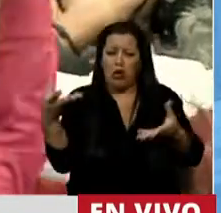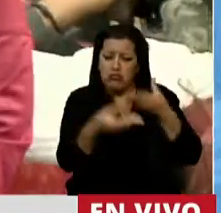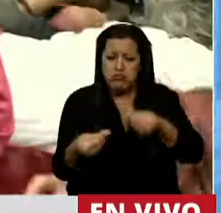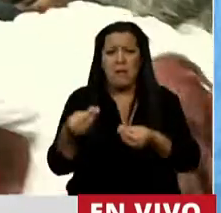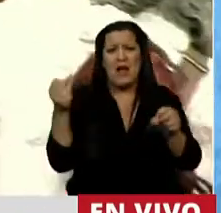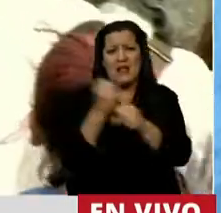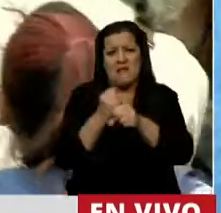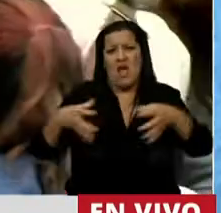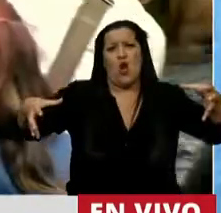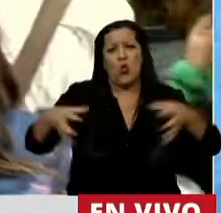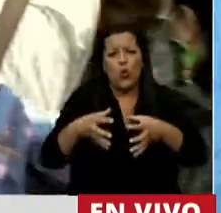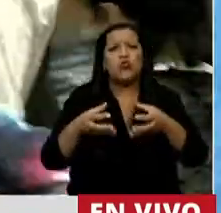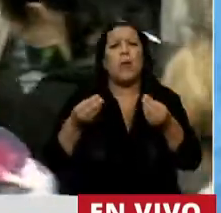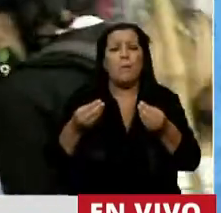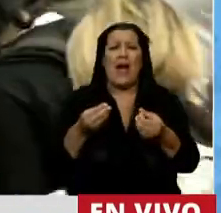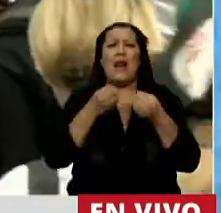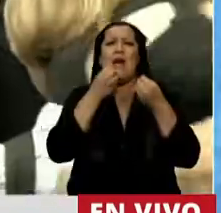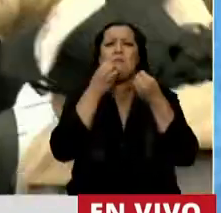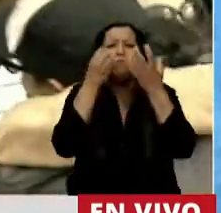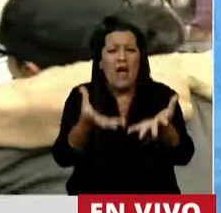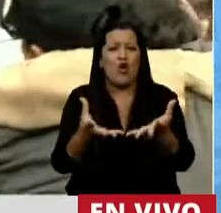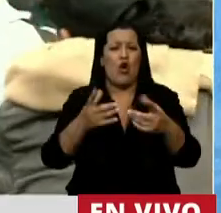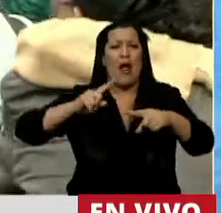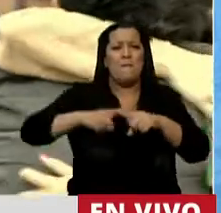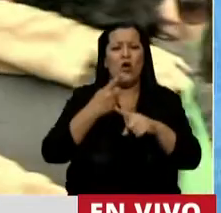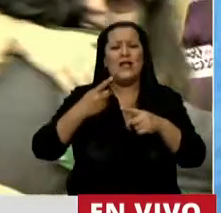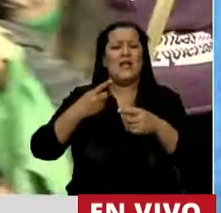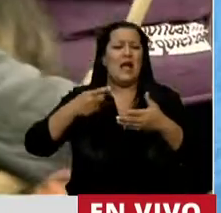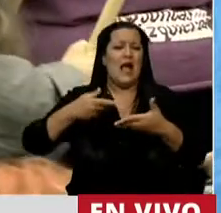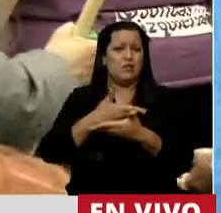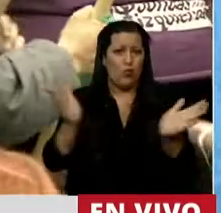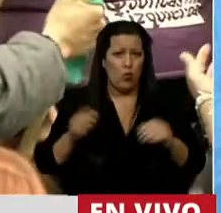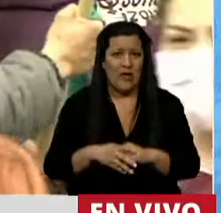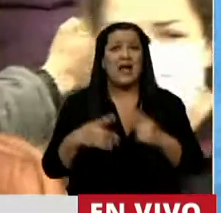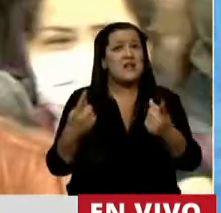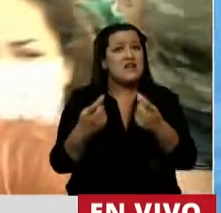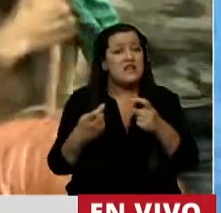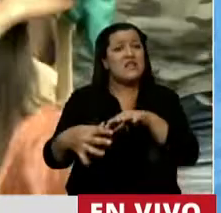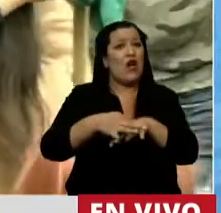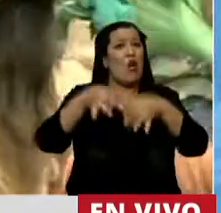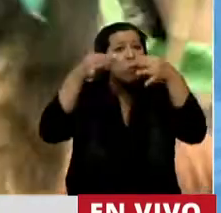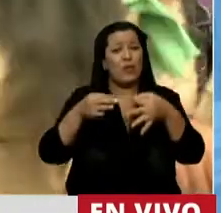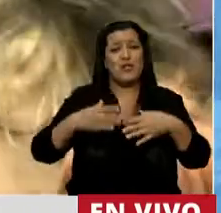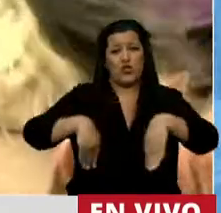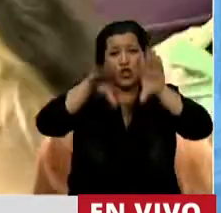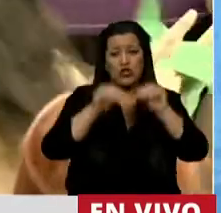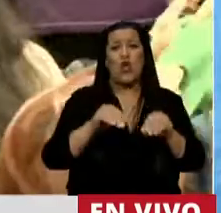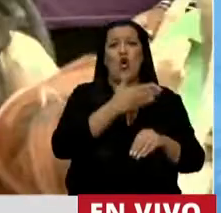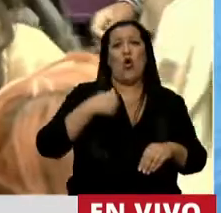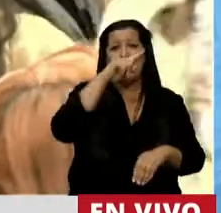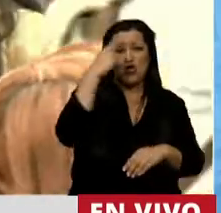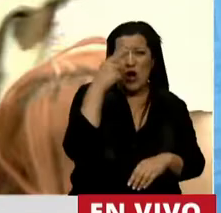y entre todos lograr mejores políticas públicas. Necesitamos el compromiso de todos, del Gobierno de la